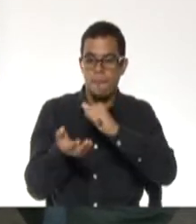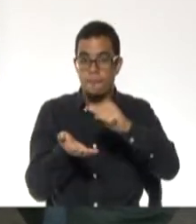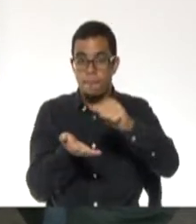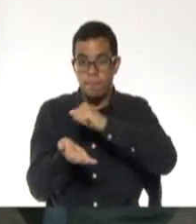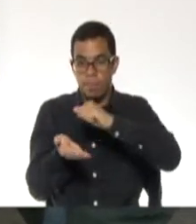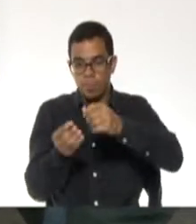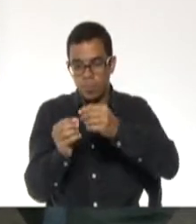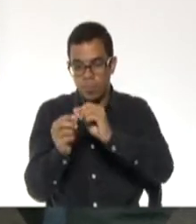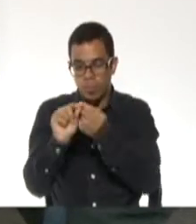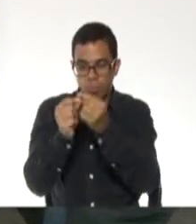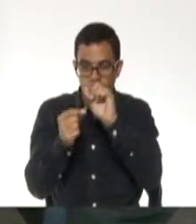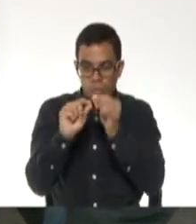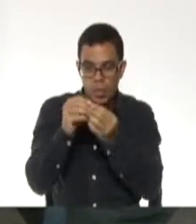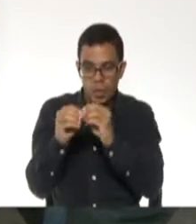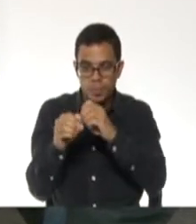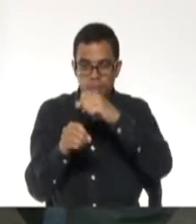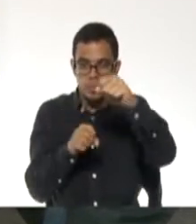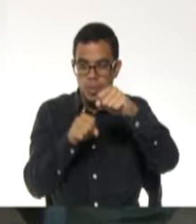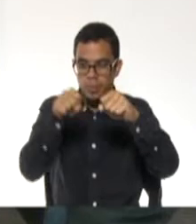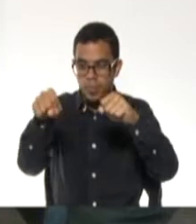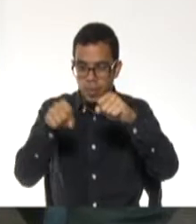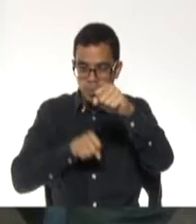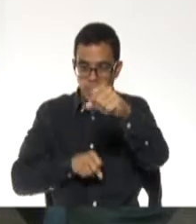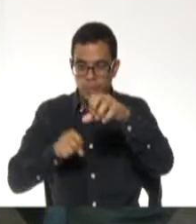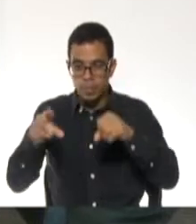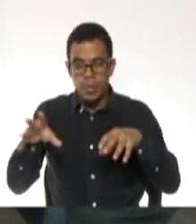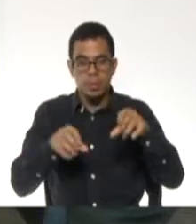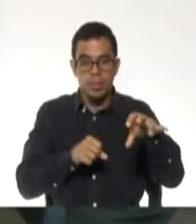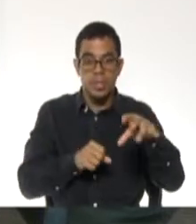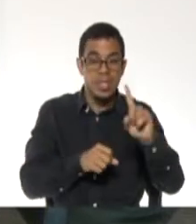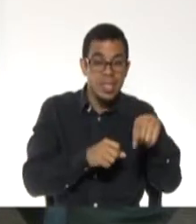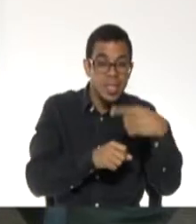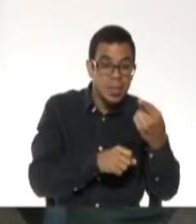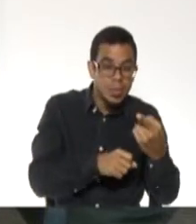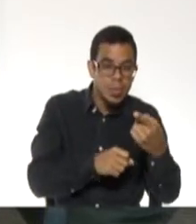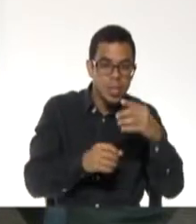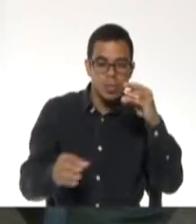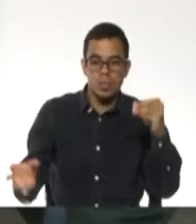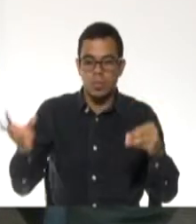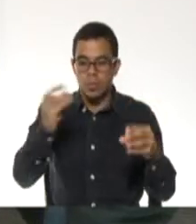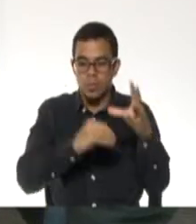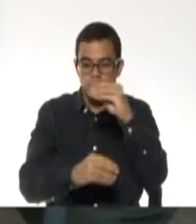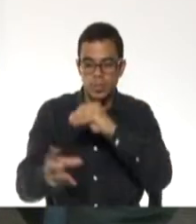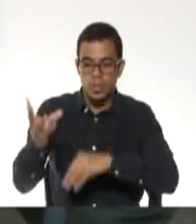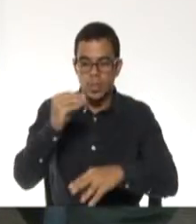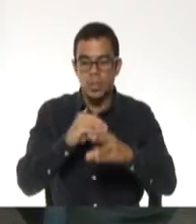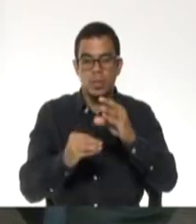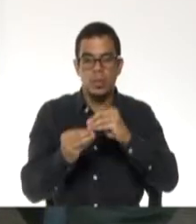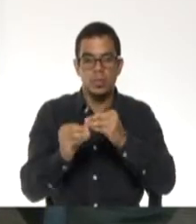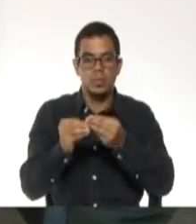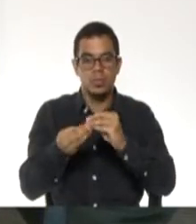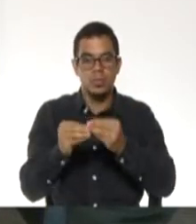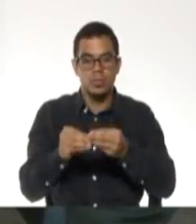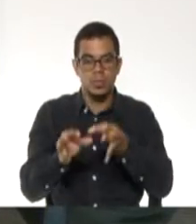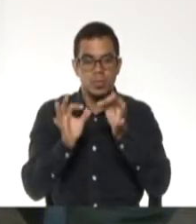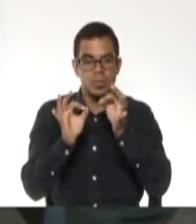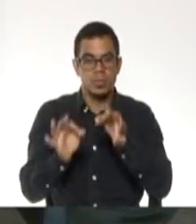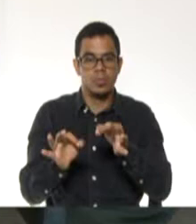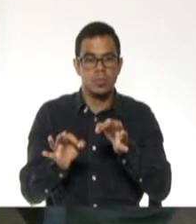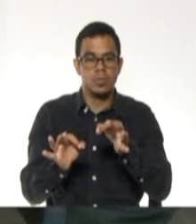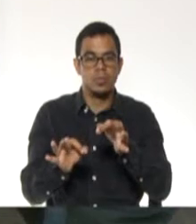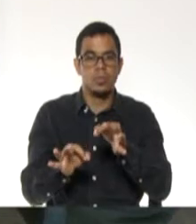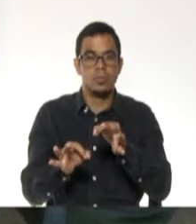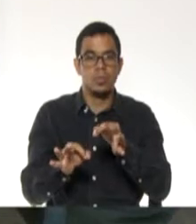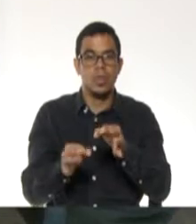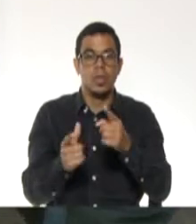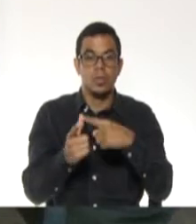el diagnóstico y el posterior armado de la carcasa en la plancha. Hemos adelantado un poco el trabajo para llegar a